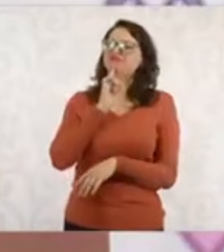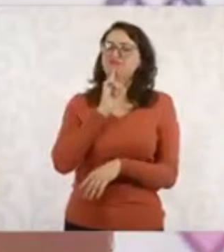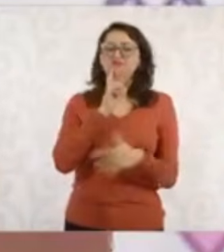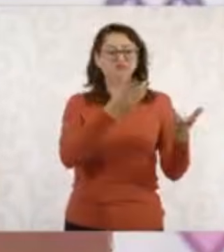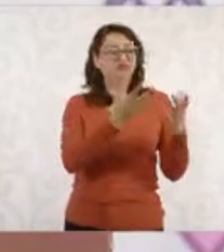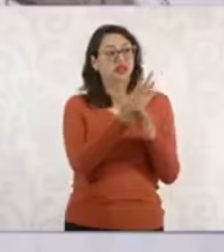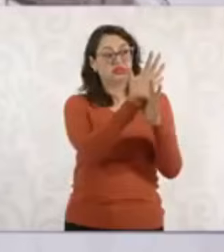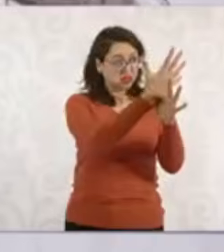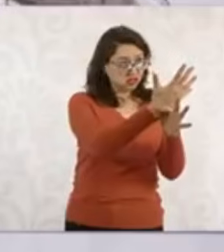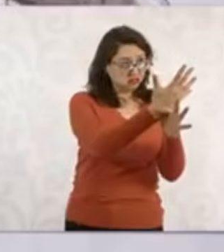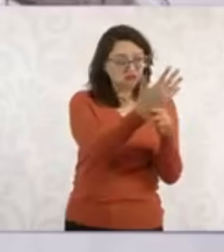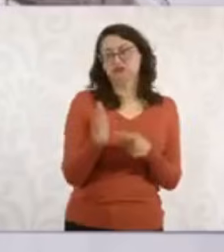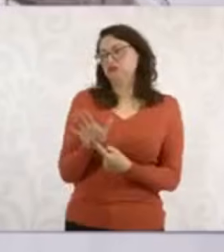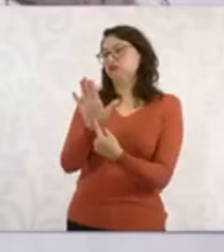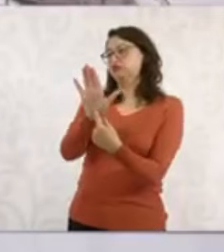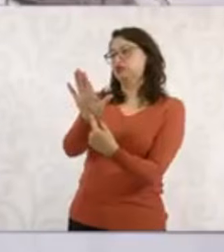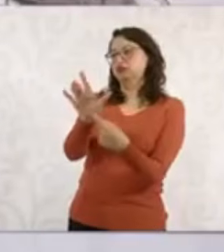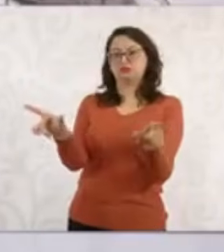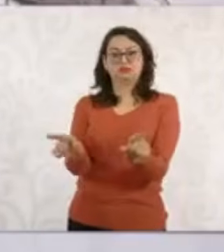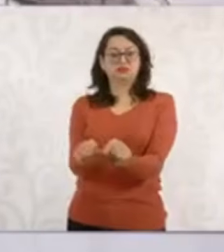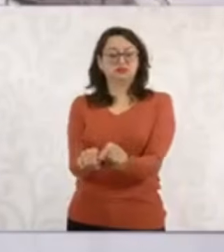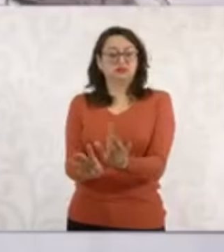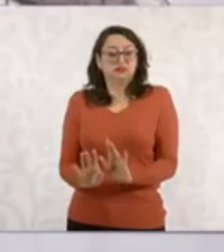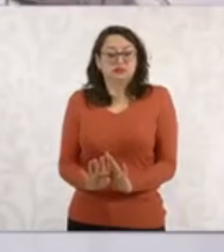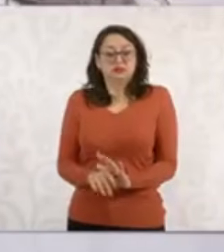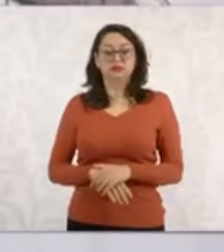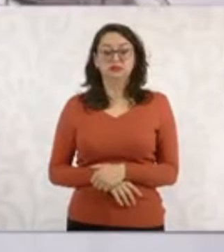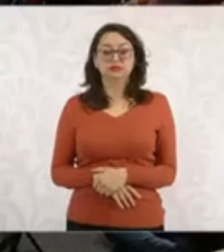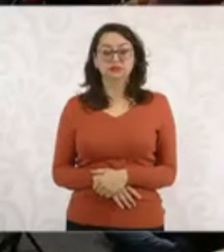nos dijeron ellos y la publicación de la embajada.